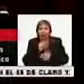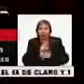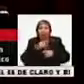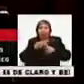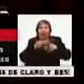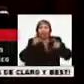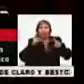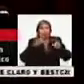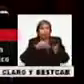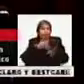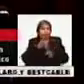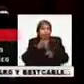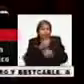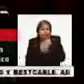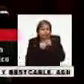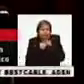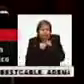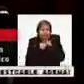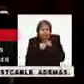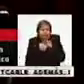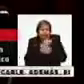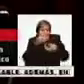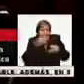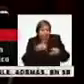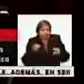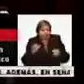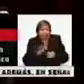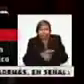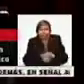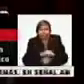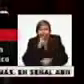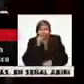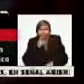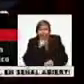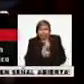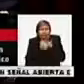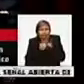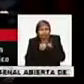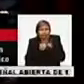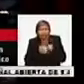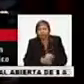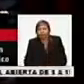manera, a amarlo tan profundamente como lo amó él.